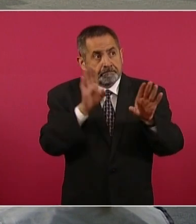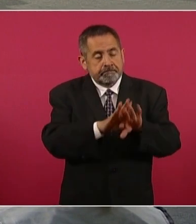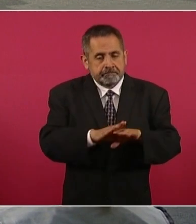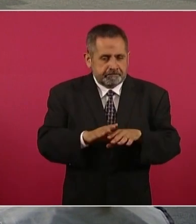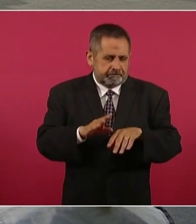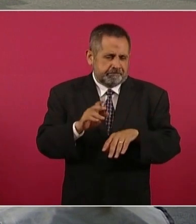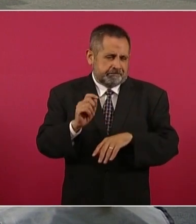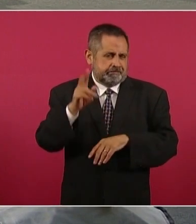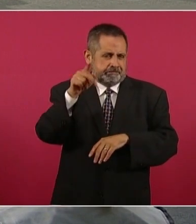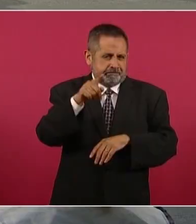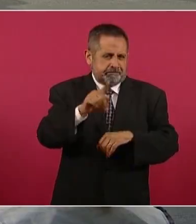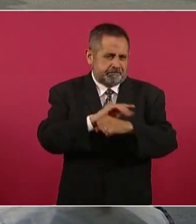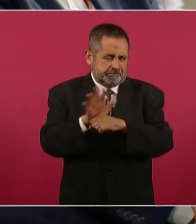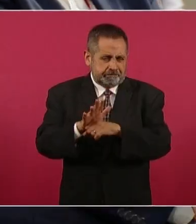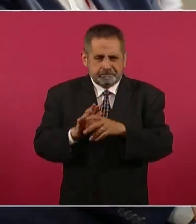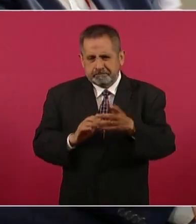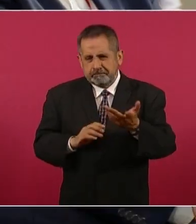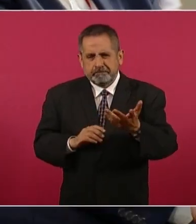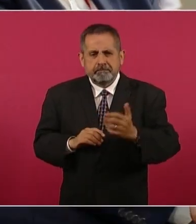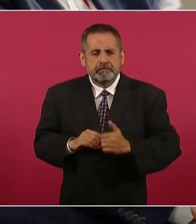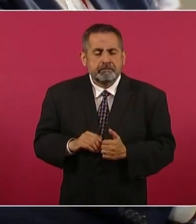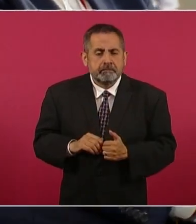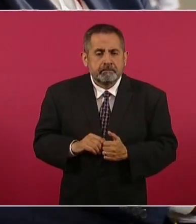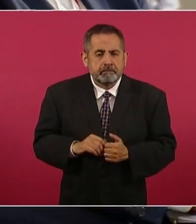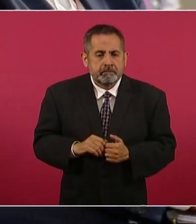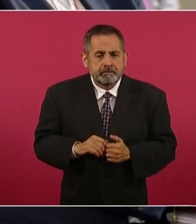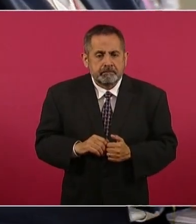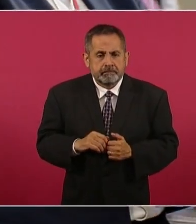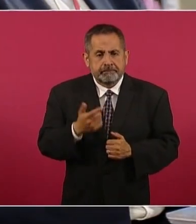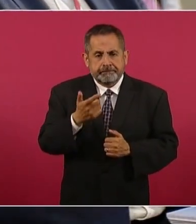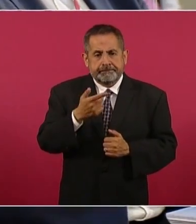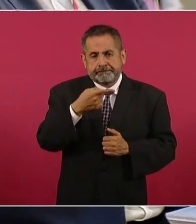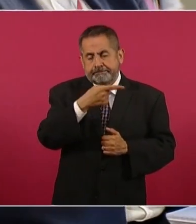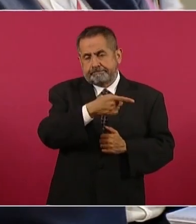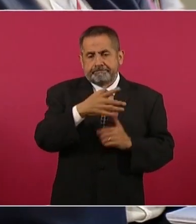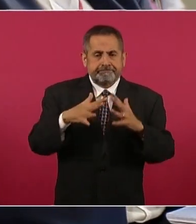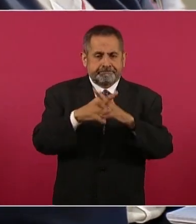Por el COVID y por la